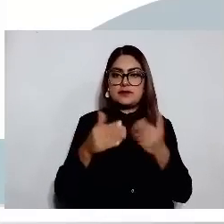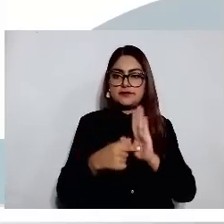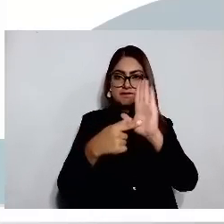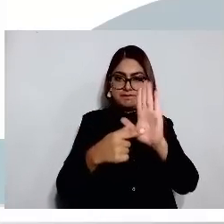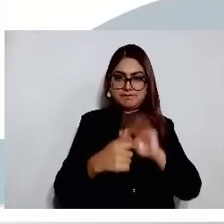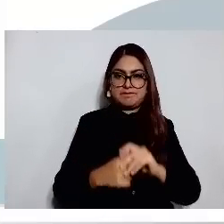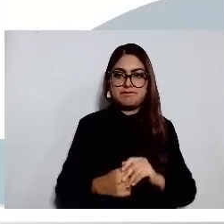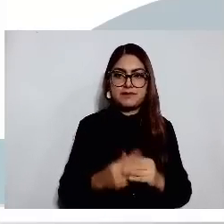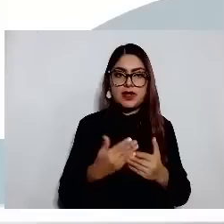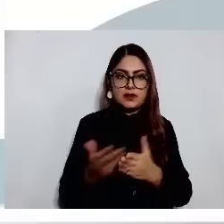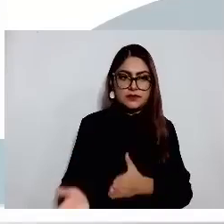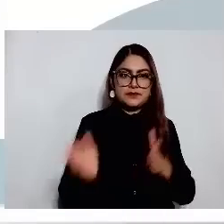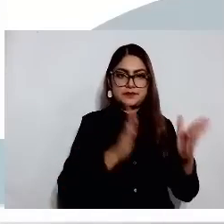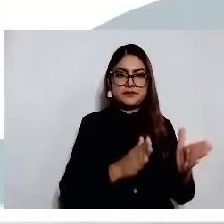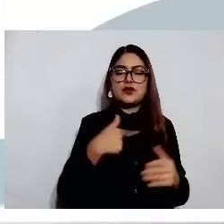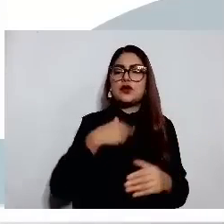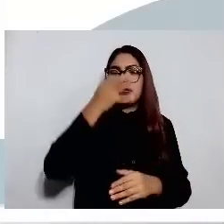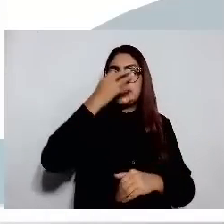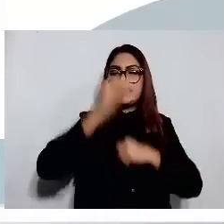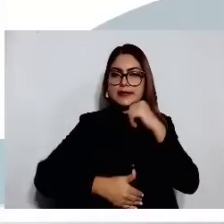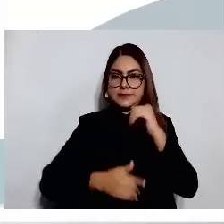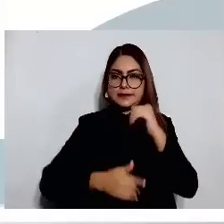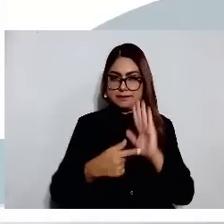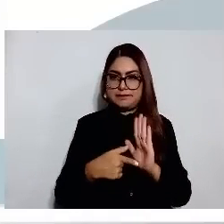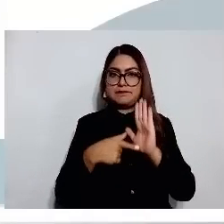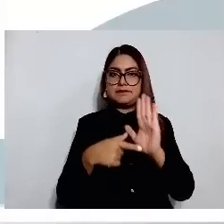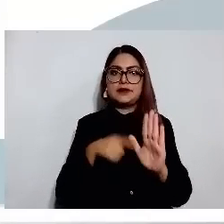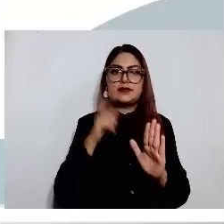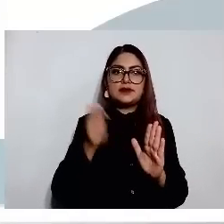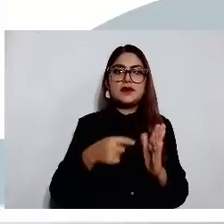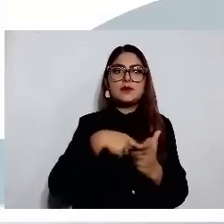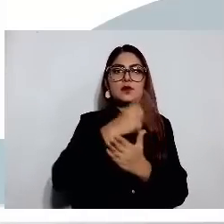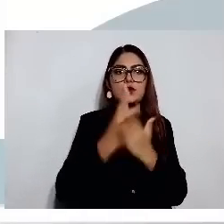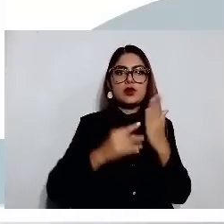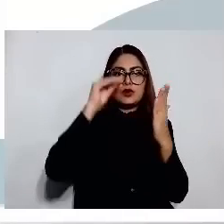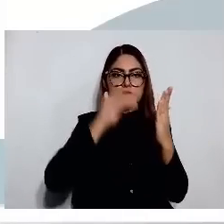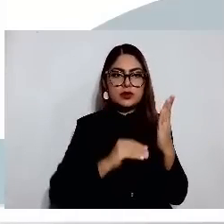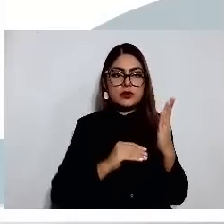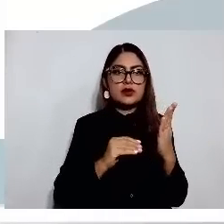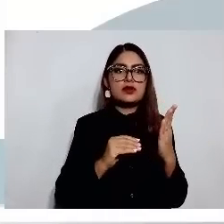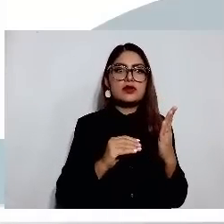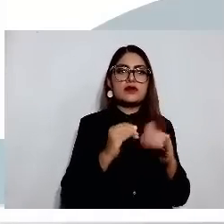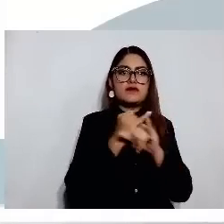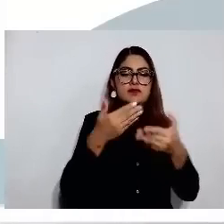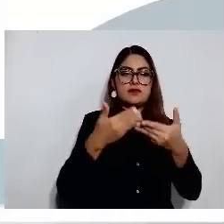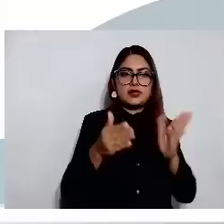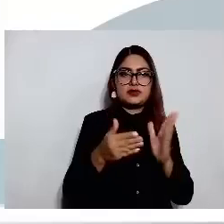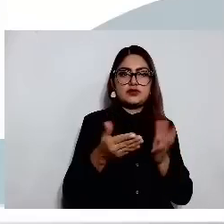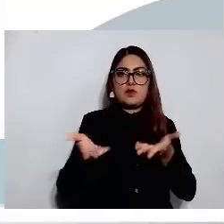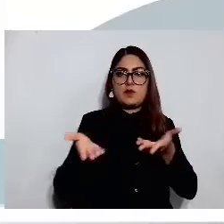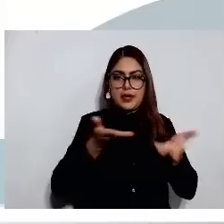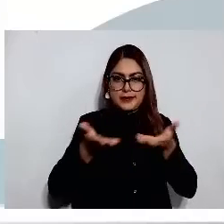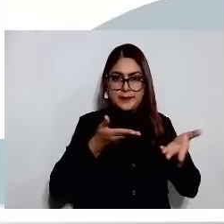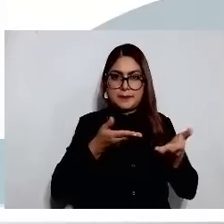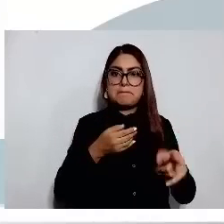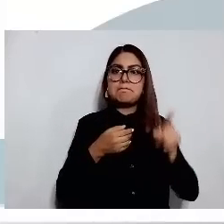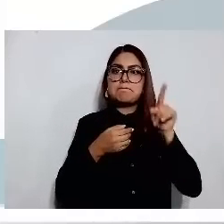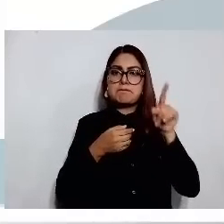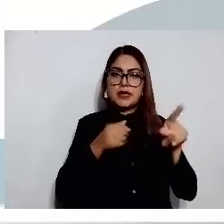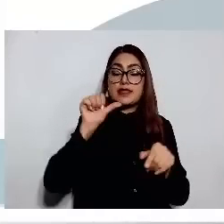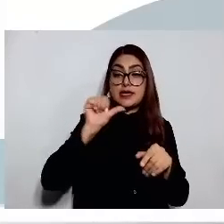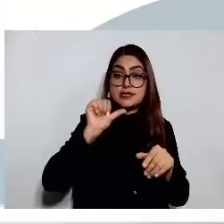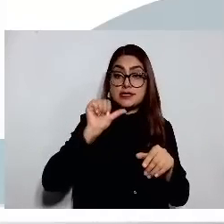terminar, políticas de transparencia proactiva. 16 poderes judiciales ya están haciendo acciones para,